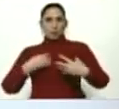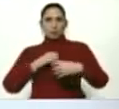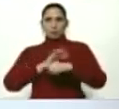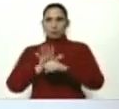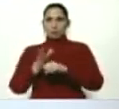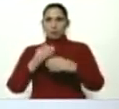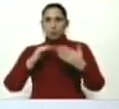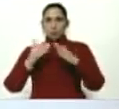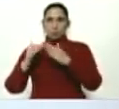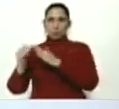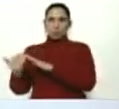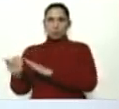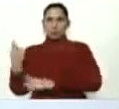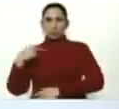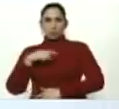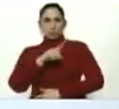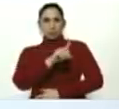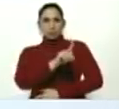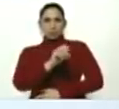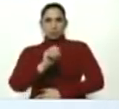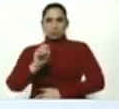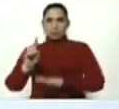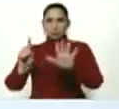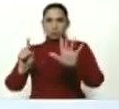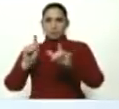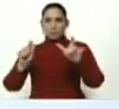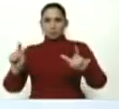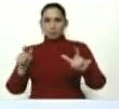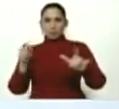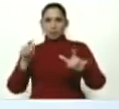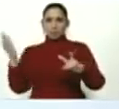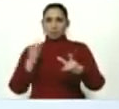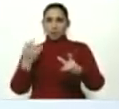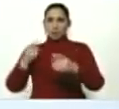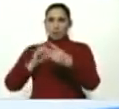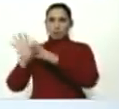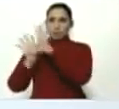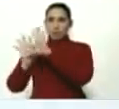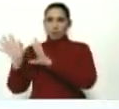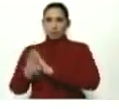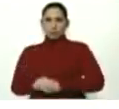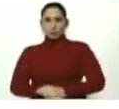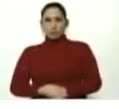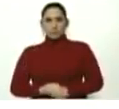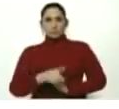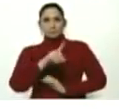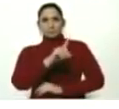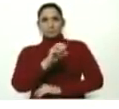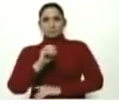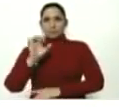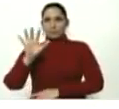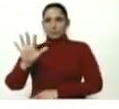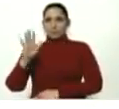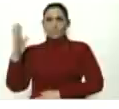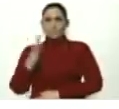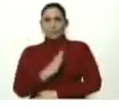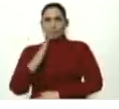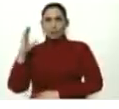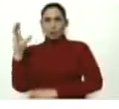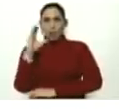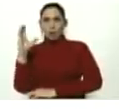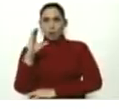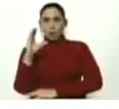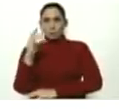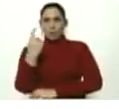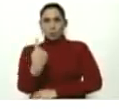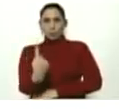comunitaria y tenemos 106 casos importados. De ellos son 105 provenientes de Colombia